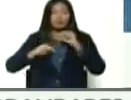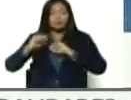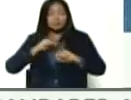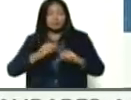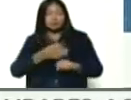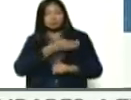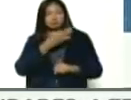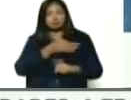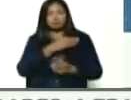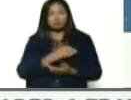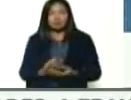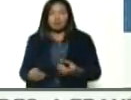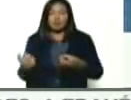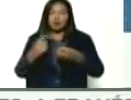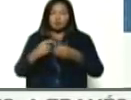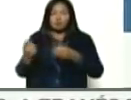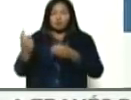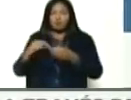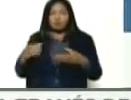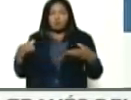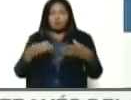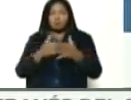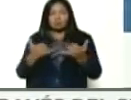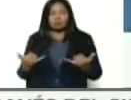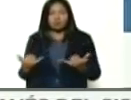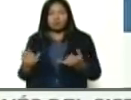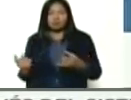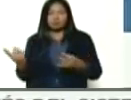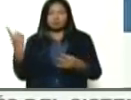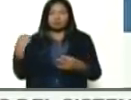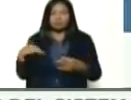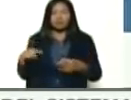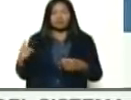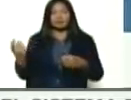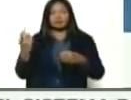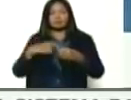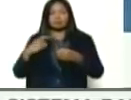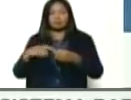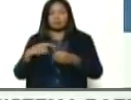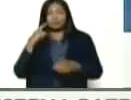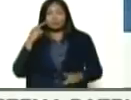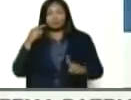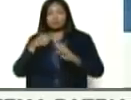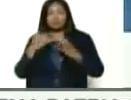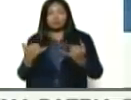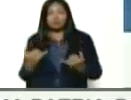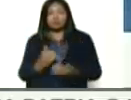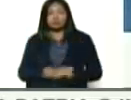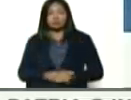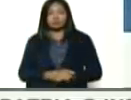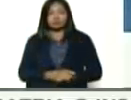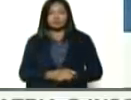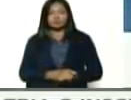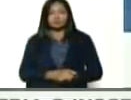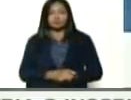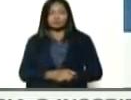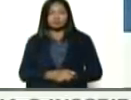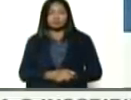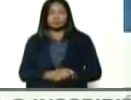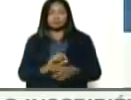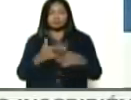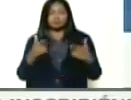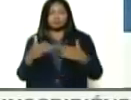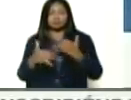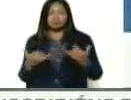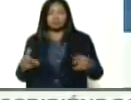y agrupaciones que quieran sumarse porque esto es una tarea como usted lo ha señalado es bueno que se extiende hasta